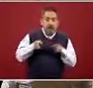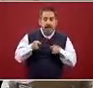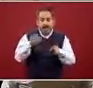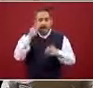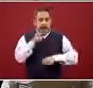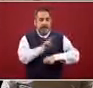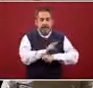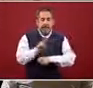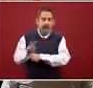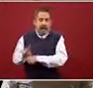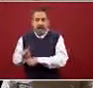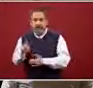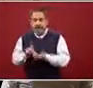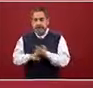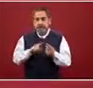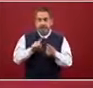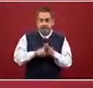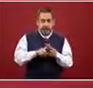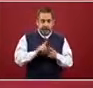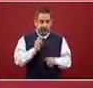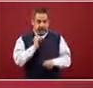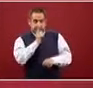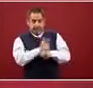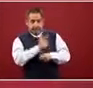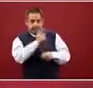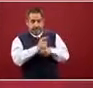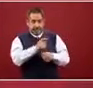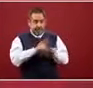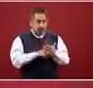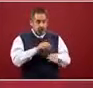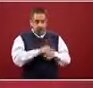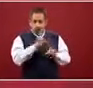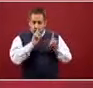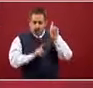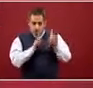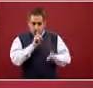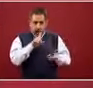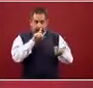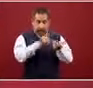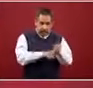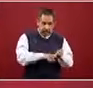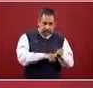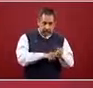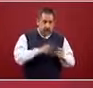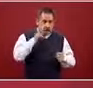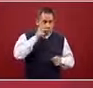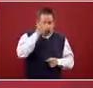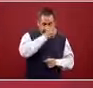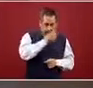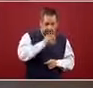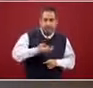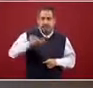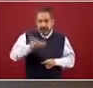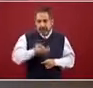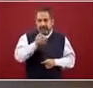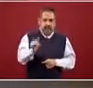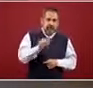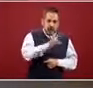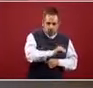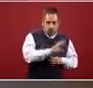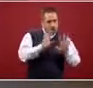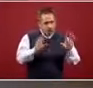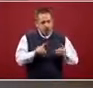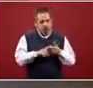de vigilancia: la identificación de casos sospechosos, su confirmación por laboratorio, el estudio de